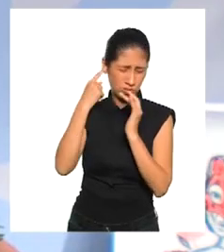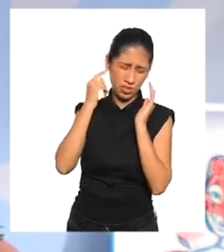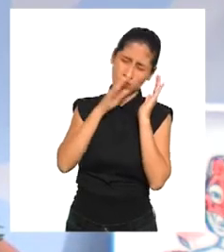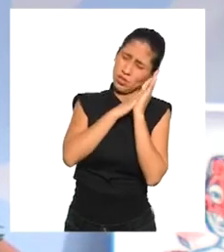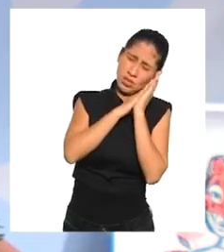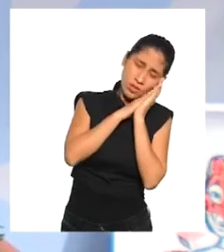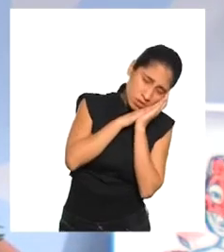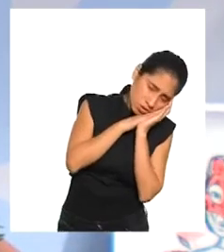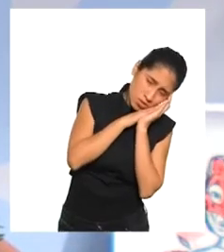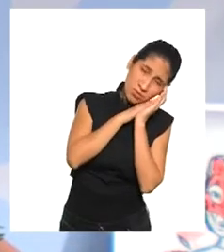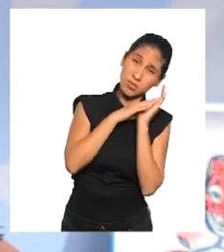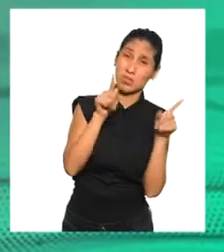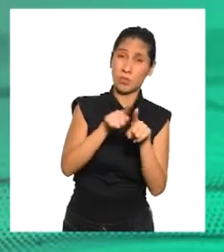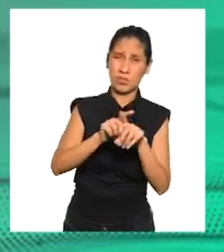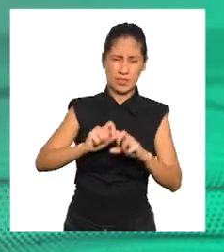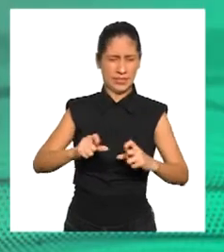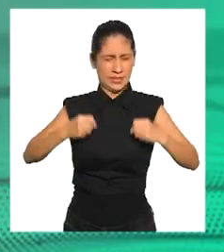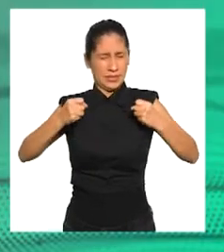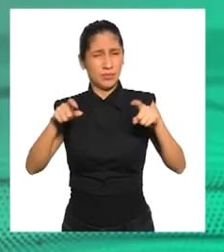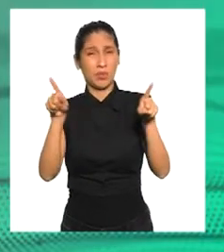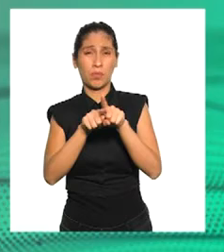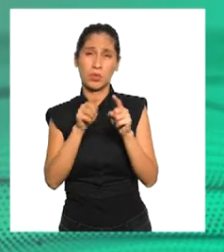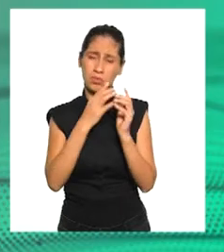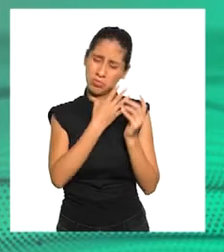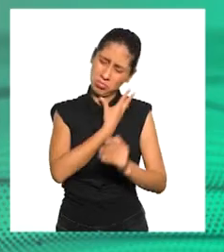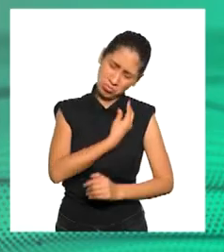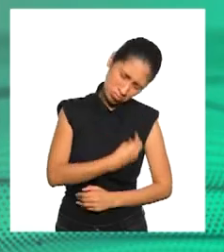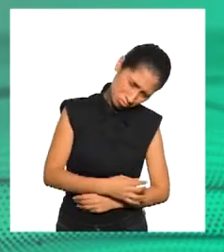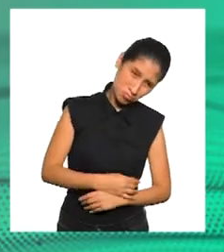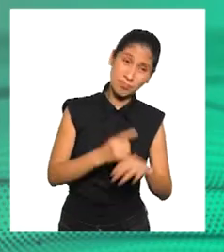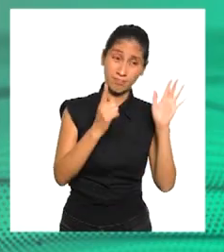depresión. A las pruebas me remito.